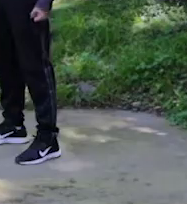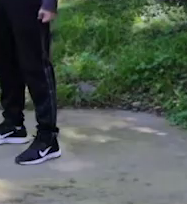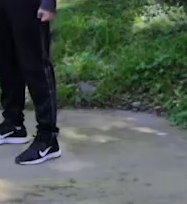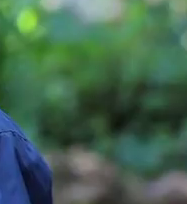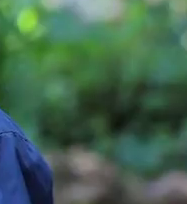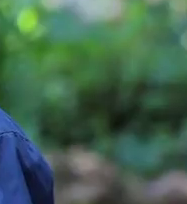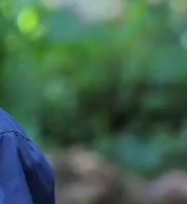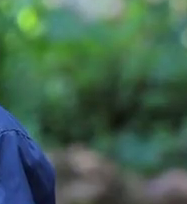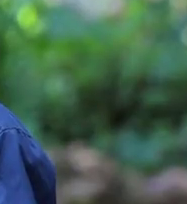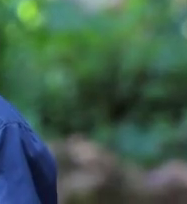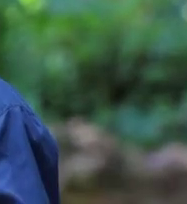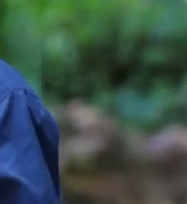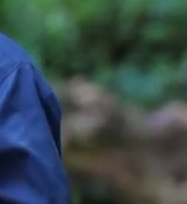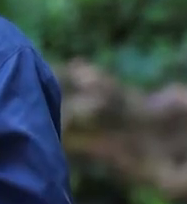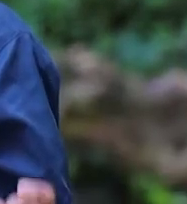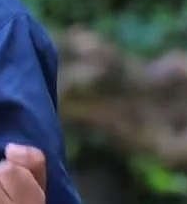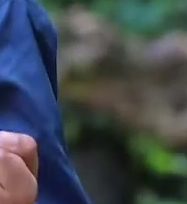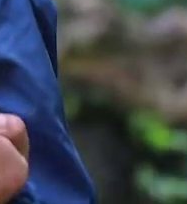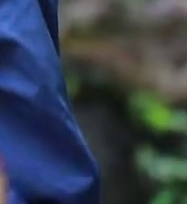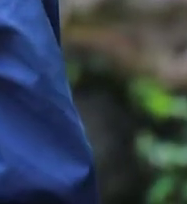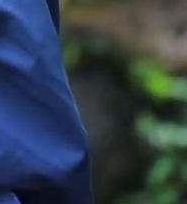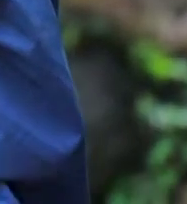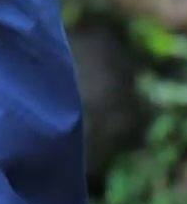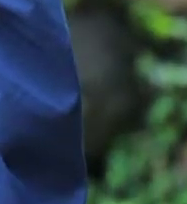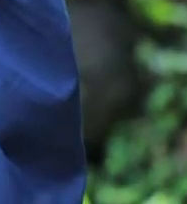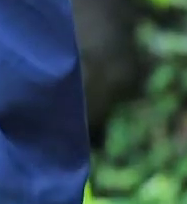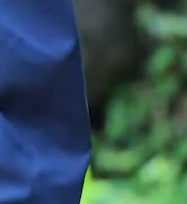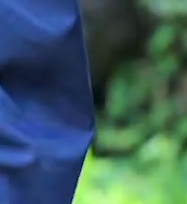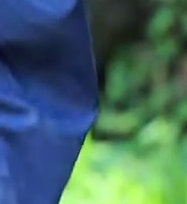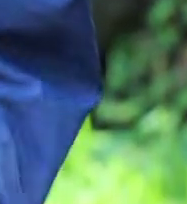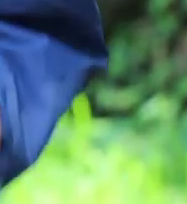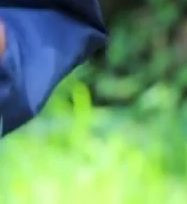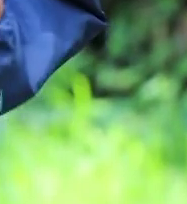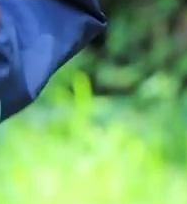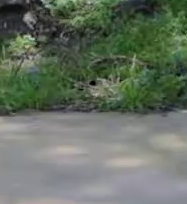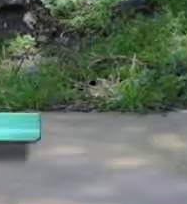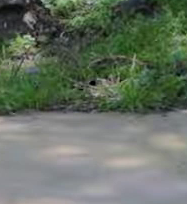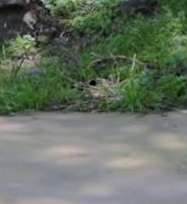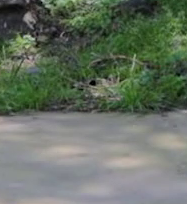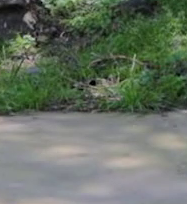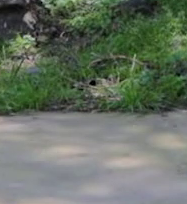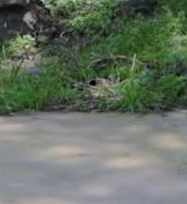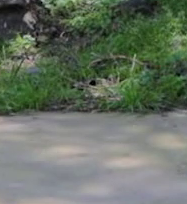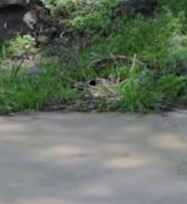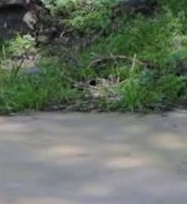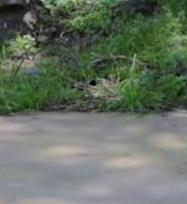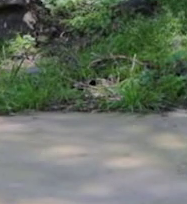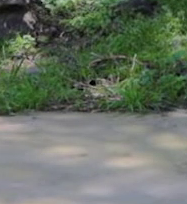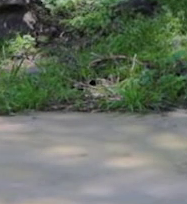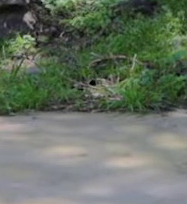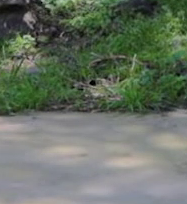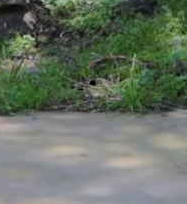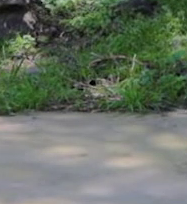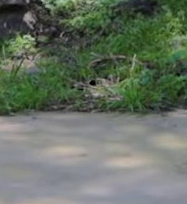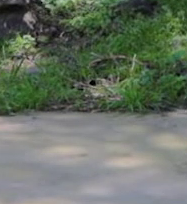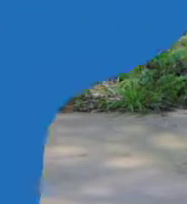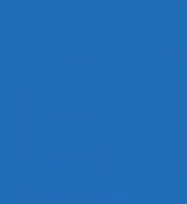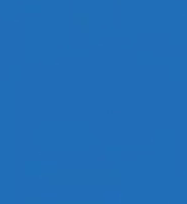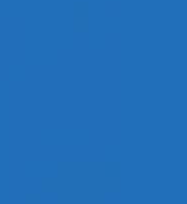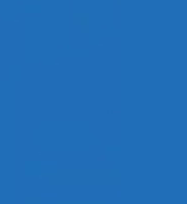flexionamos a 90 grados, bajamos, flexión, extensión, flexión,